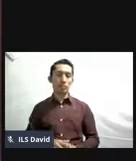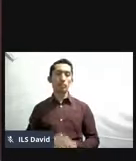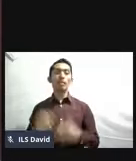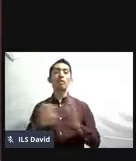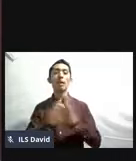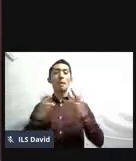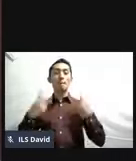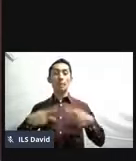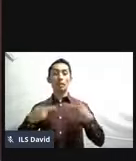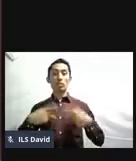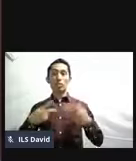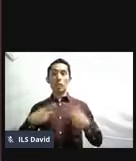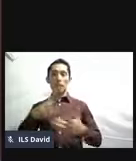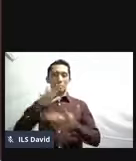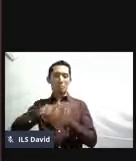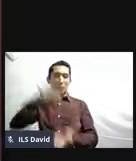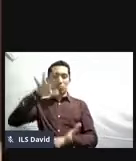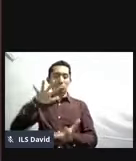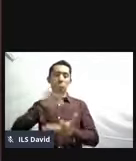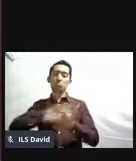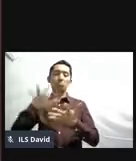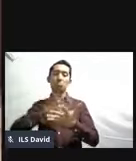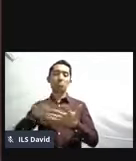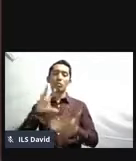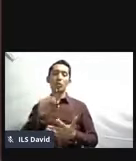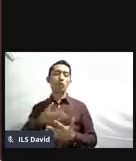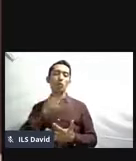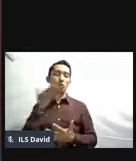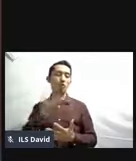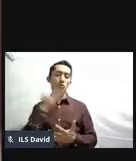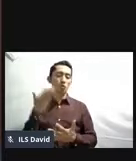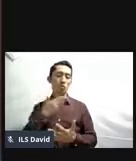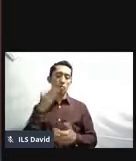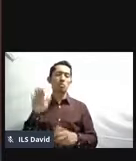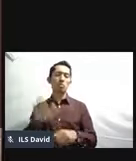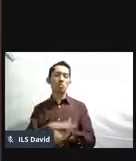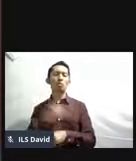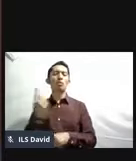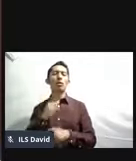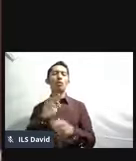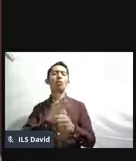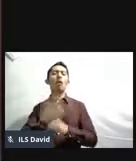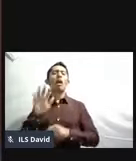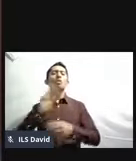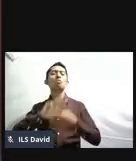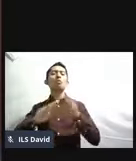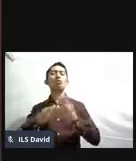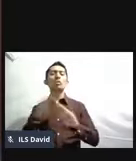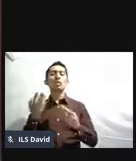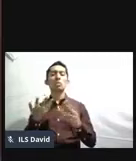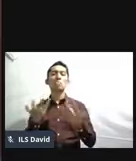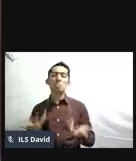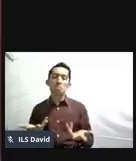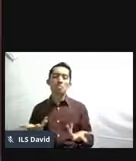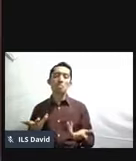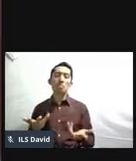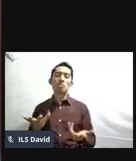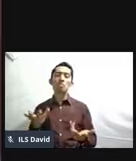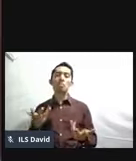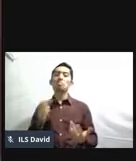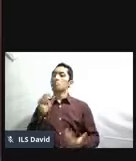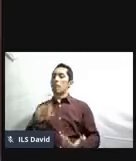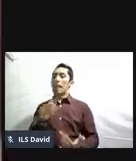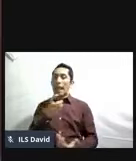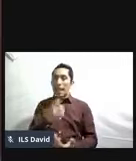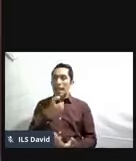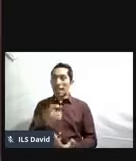lector es porque inició tomando en cuenta la meritocracia.